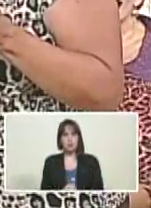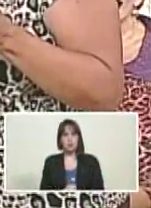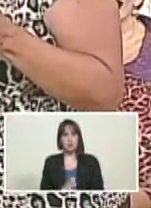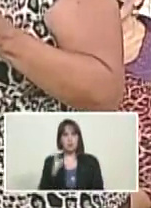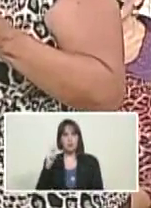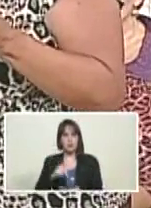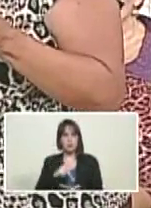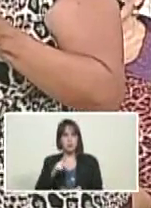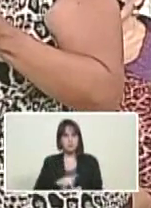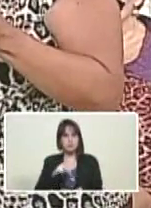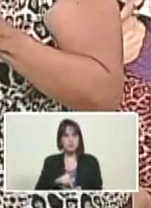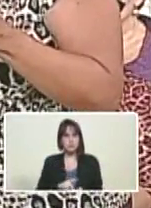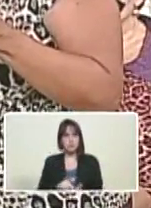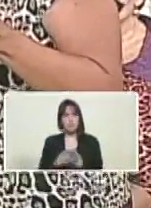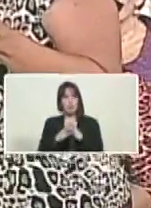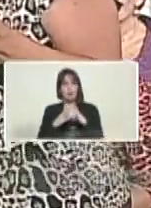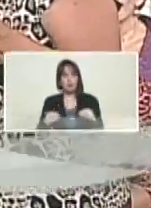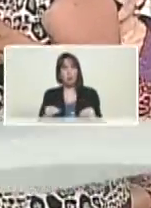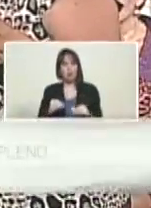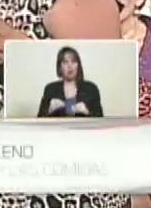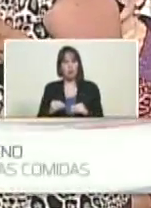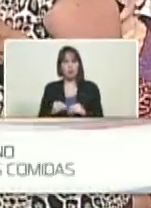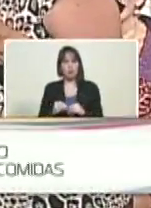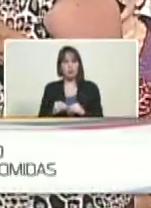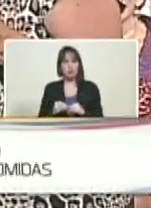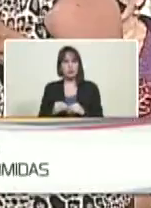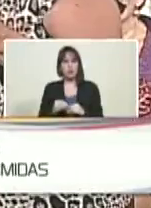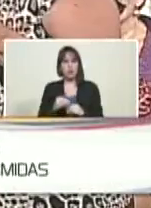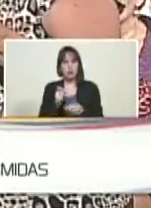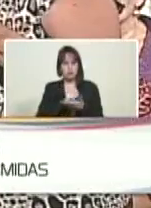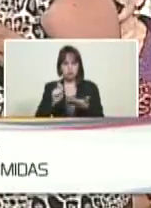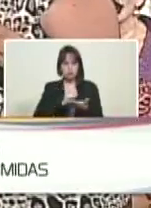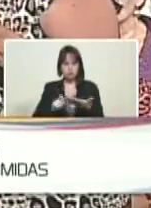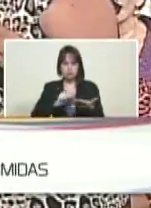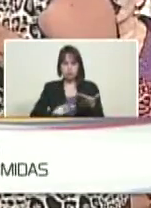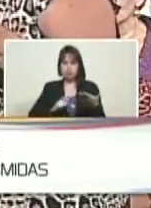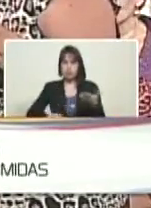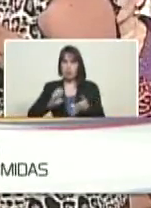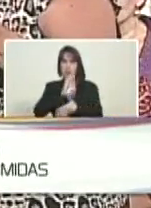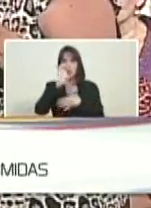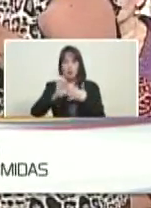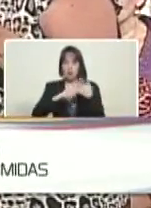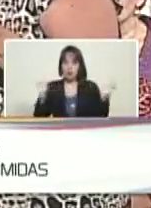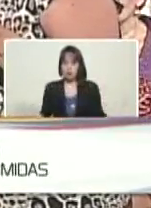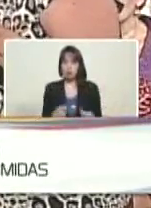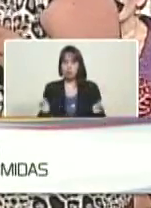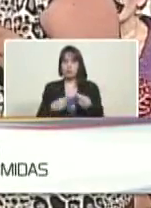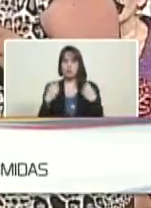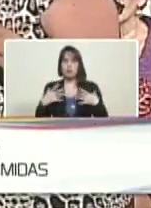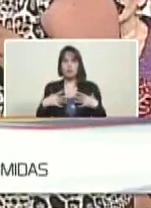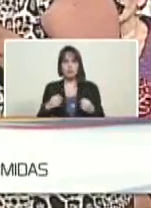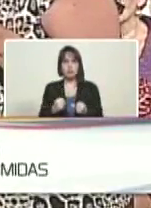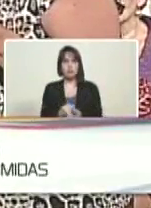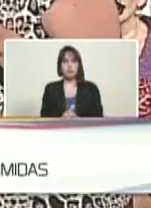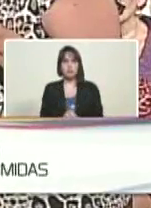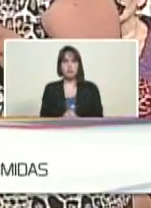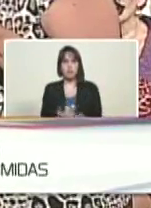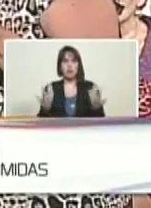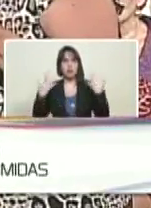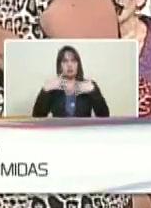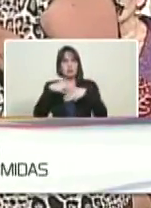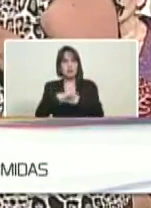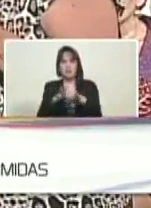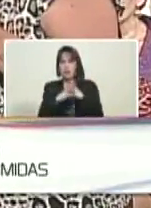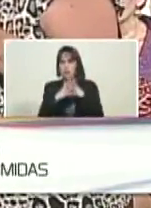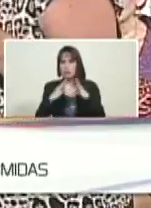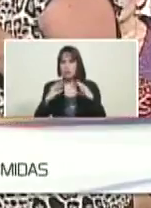Participación protagónica del poder popular en la elaboración de estrategias de promoción de la salud, donde se integren todas